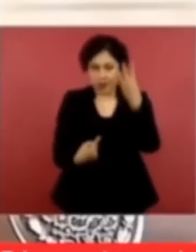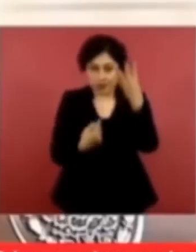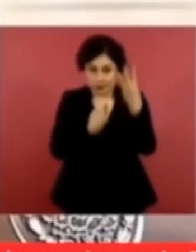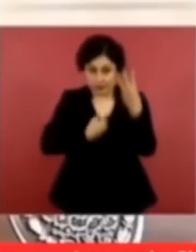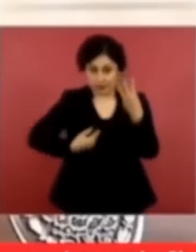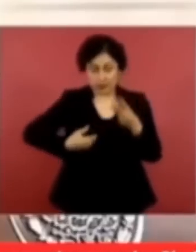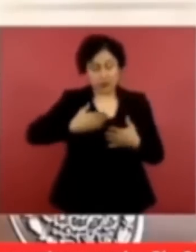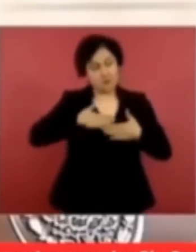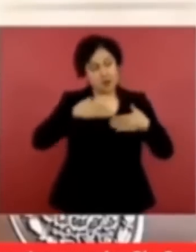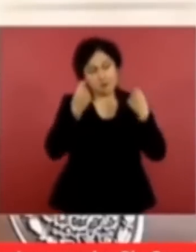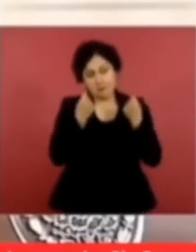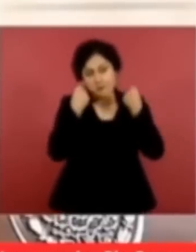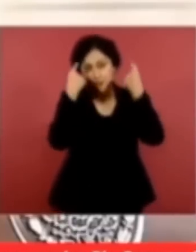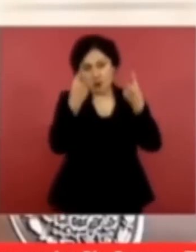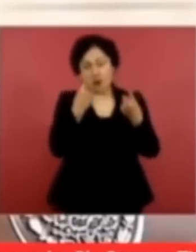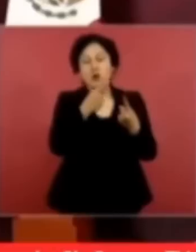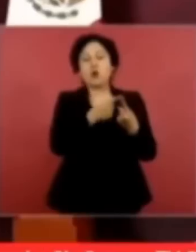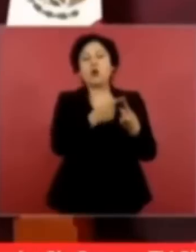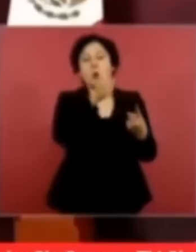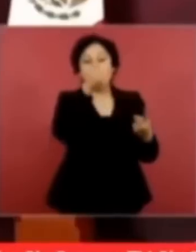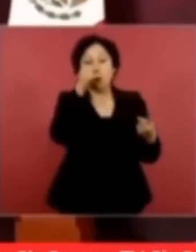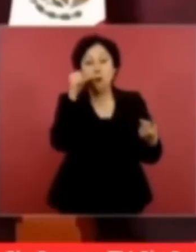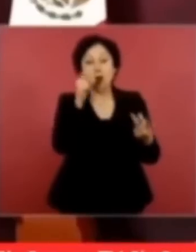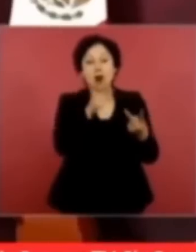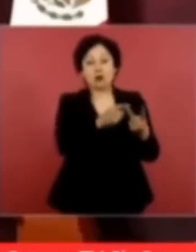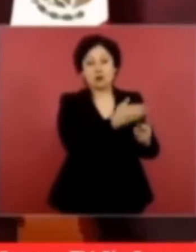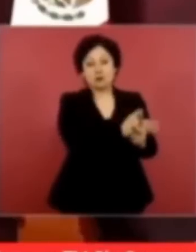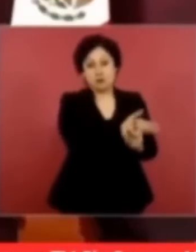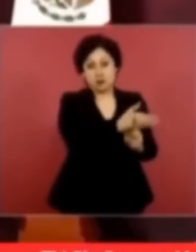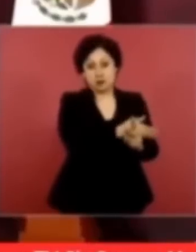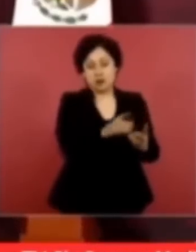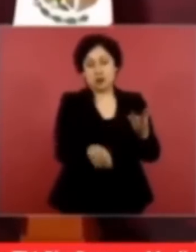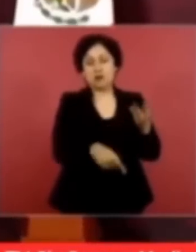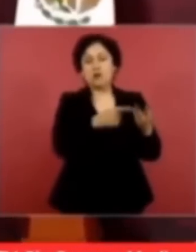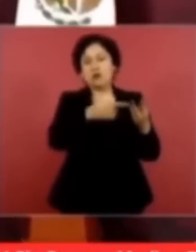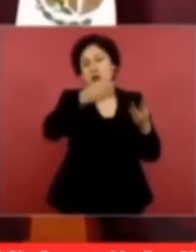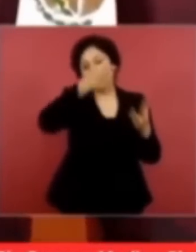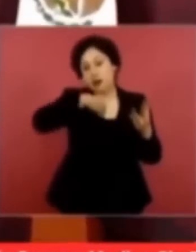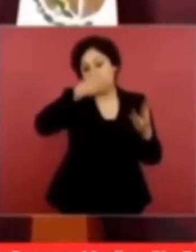Madero y Lázaro Cárdenas.